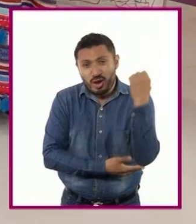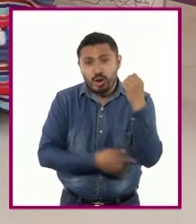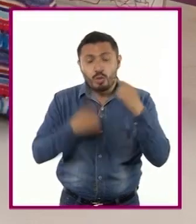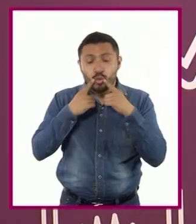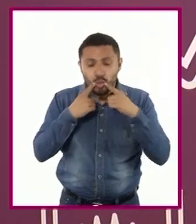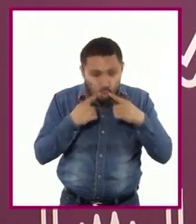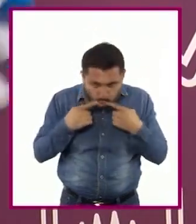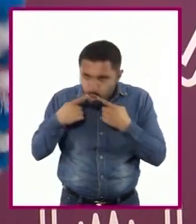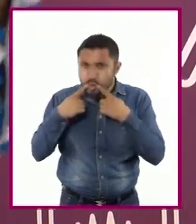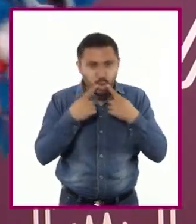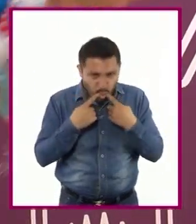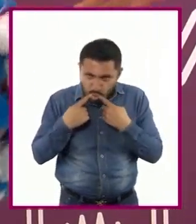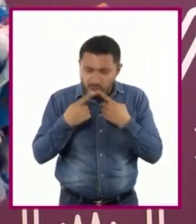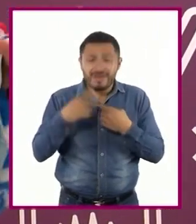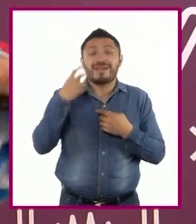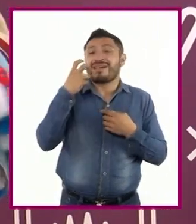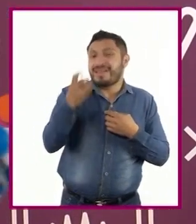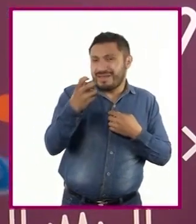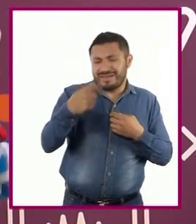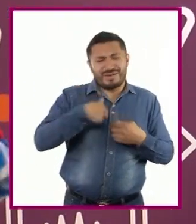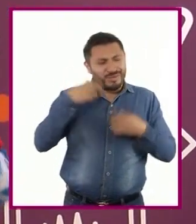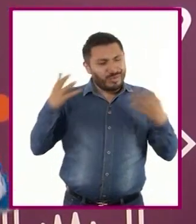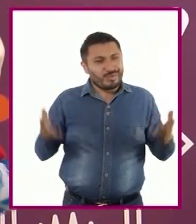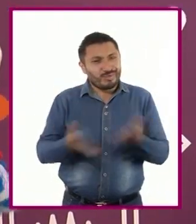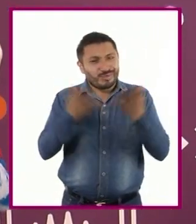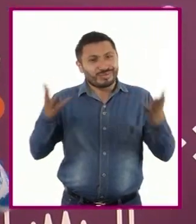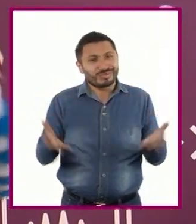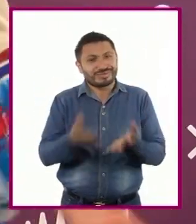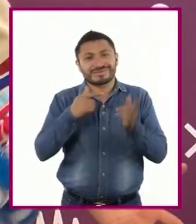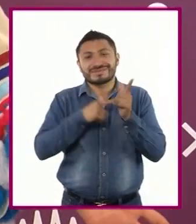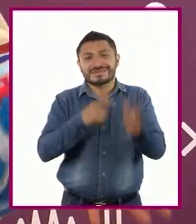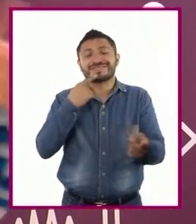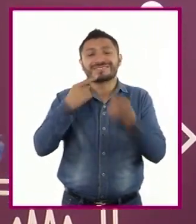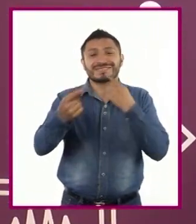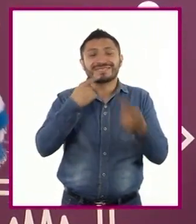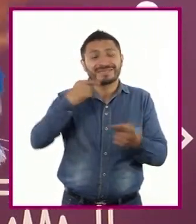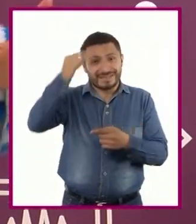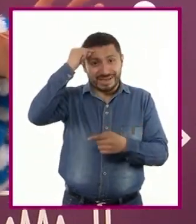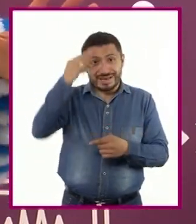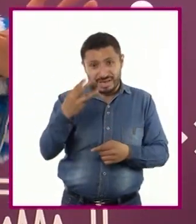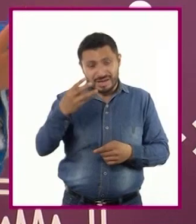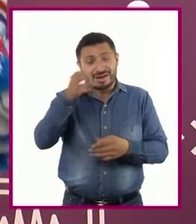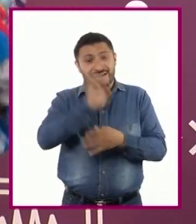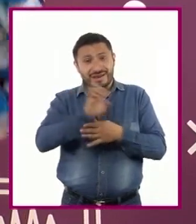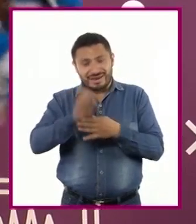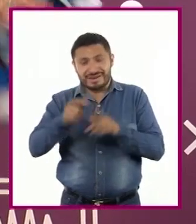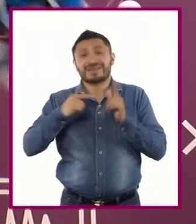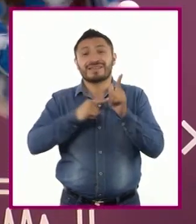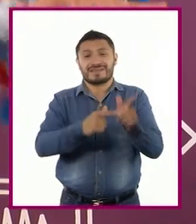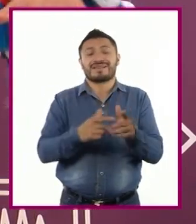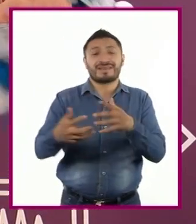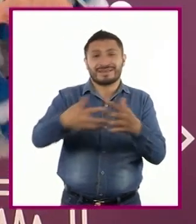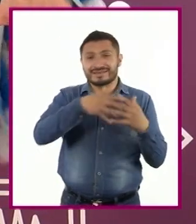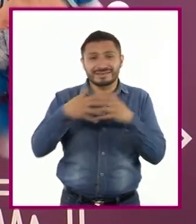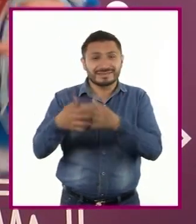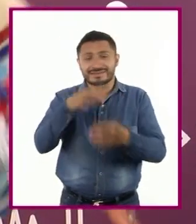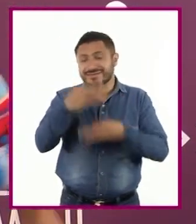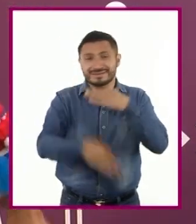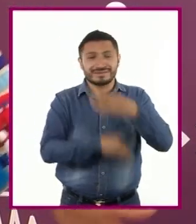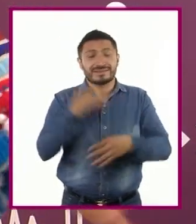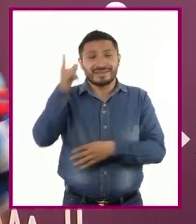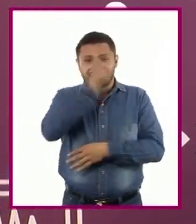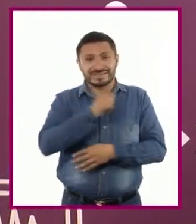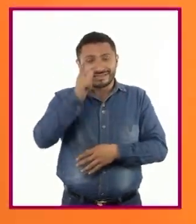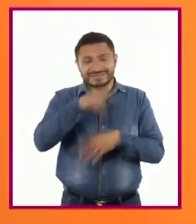boca? Esto me ha animado a seguir con nuestro debate al cubo. Así que vamos a seguir mezclando todos los